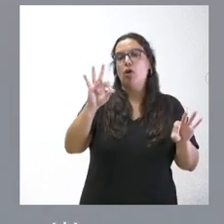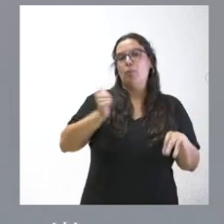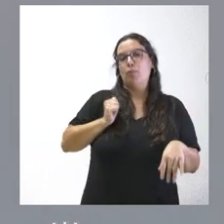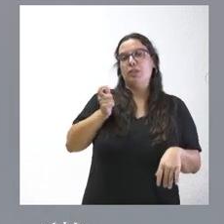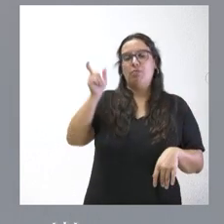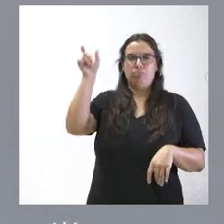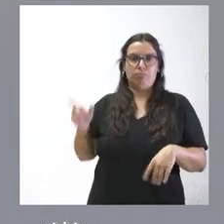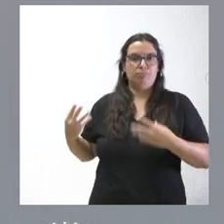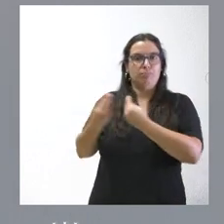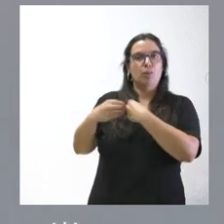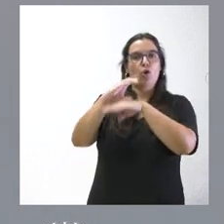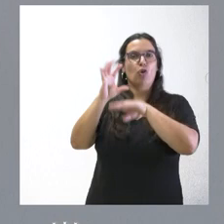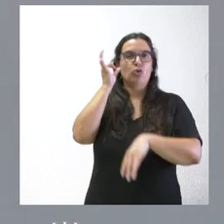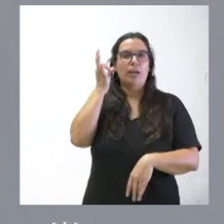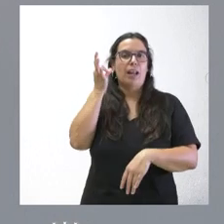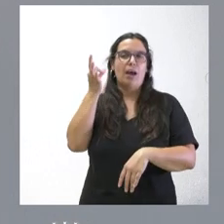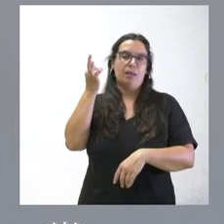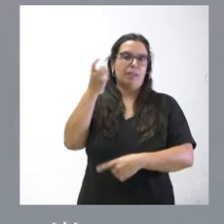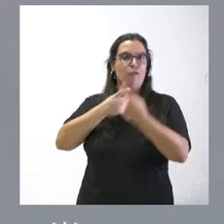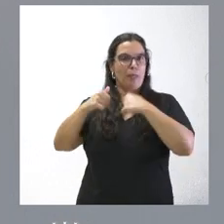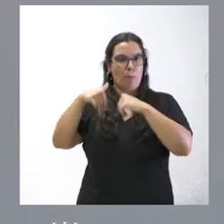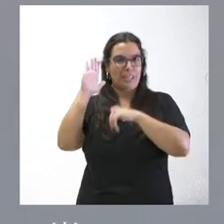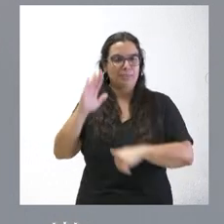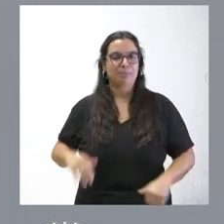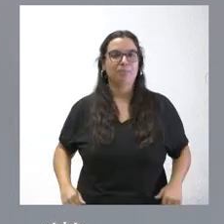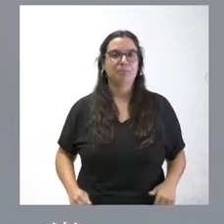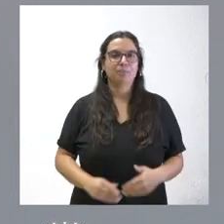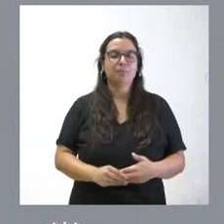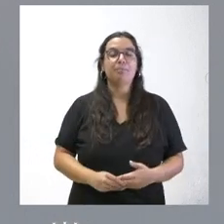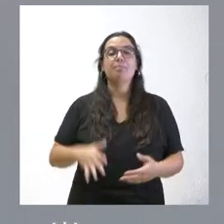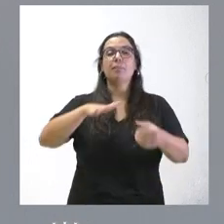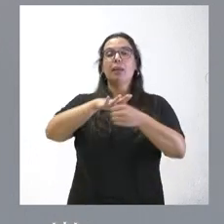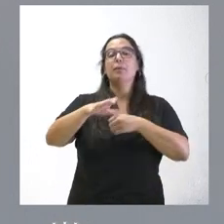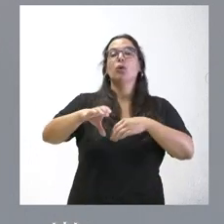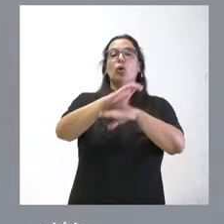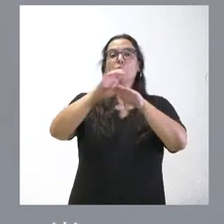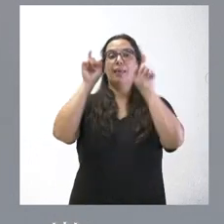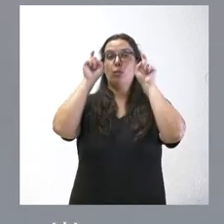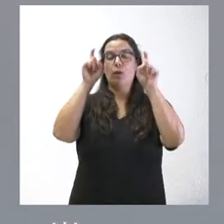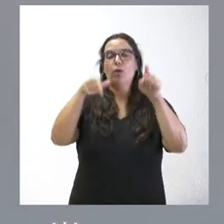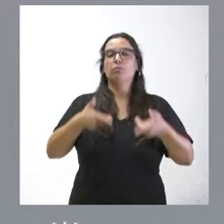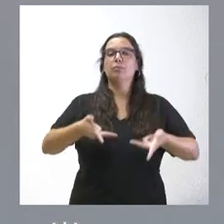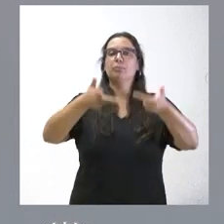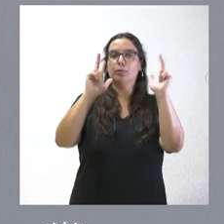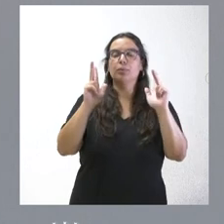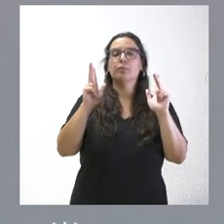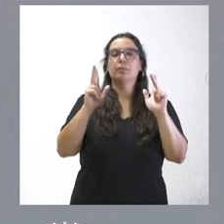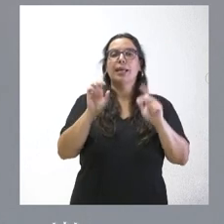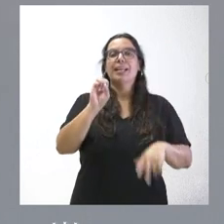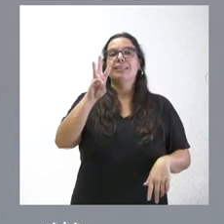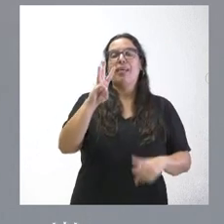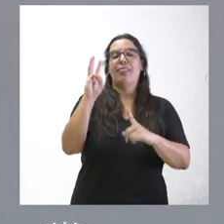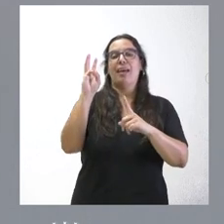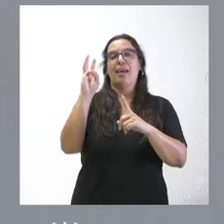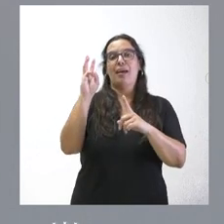la consejera que tiene muchísima más información que yo en el ámbito de la consejería de Educación se autoriza la implantación de 13 grados